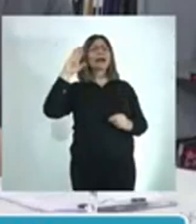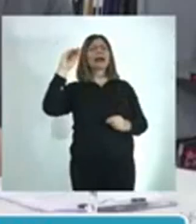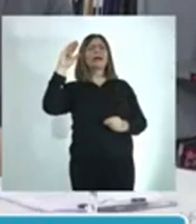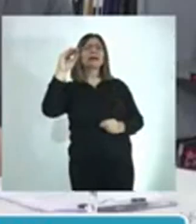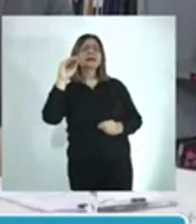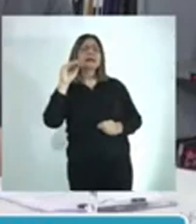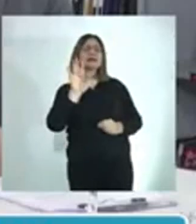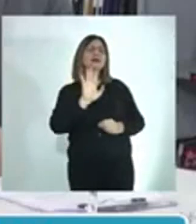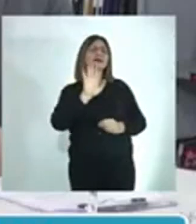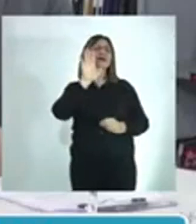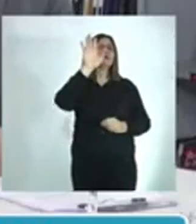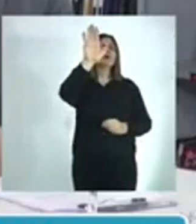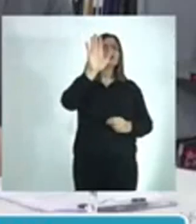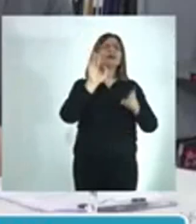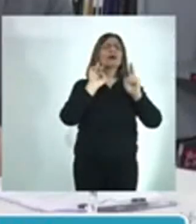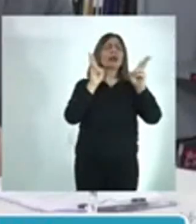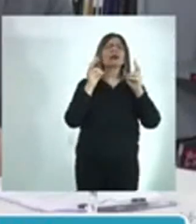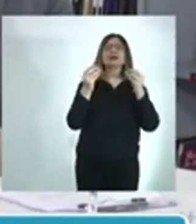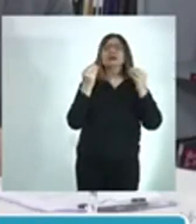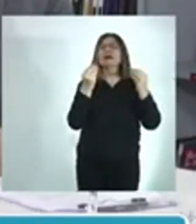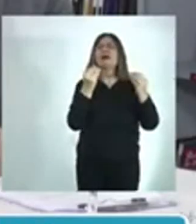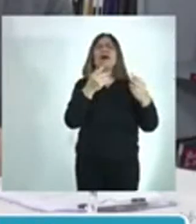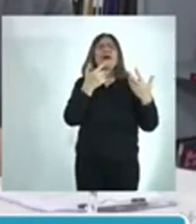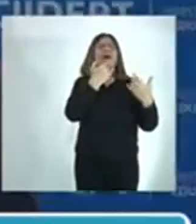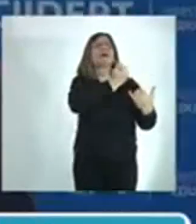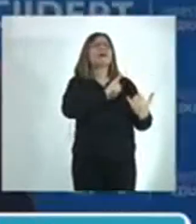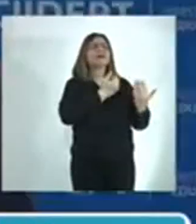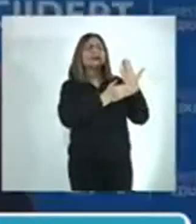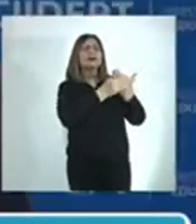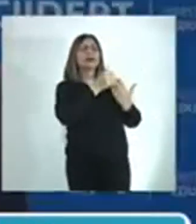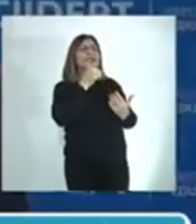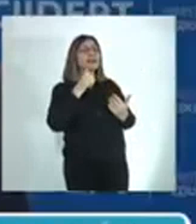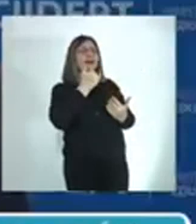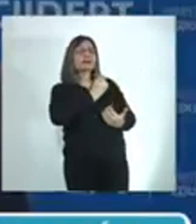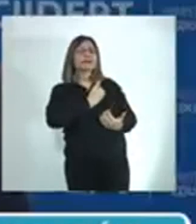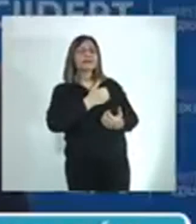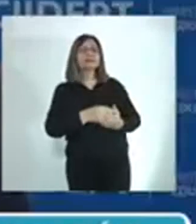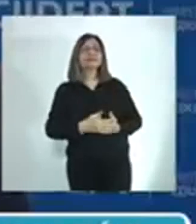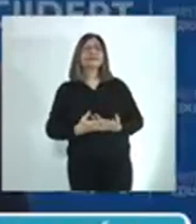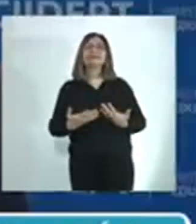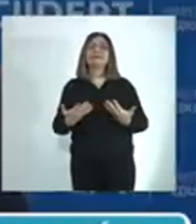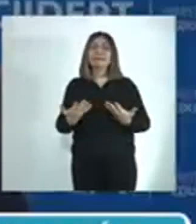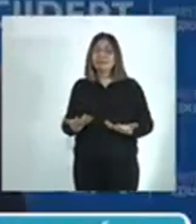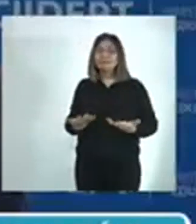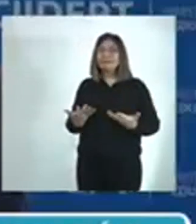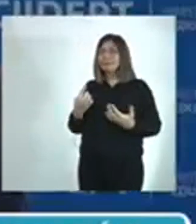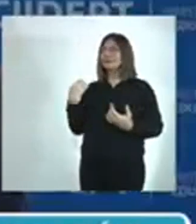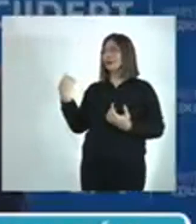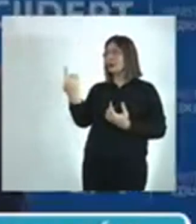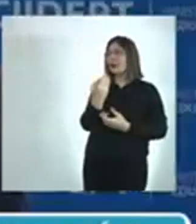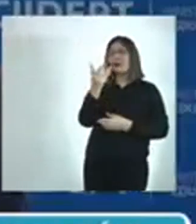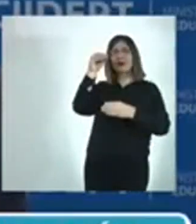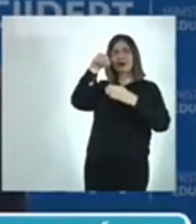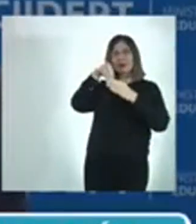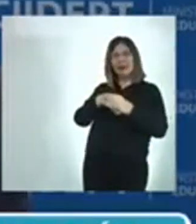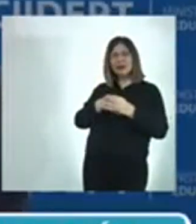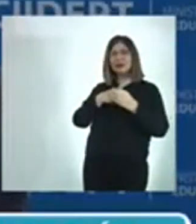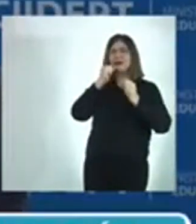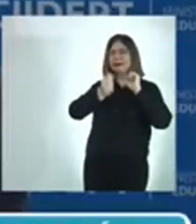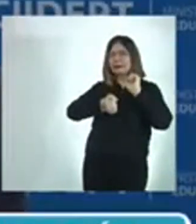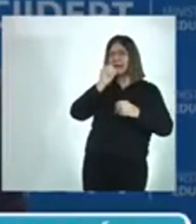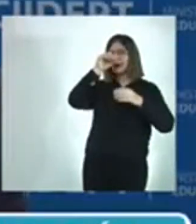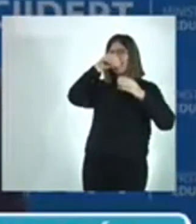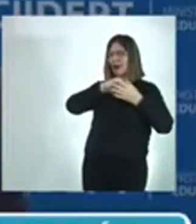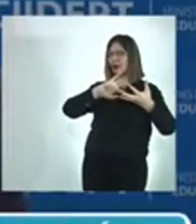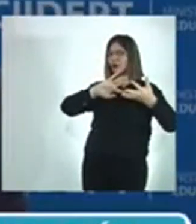usted, ministro? De aquí en adelante vamos a continuar. Bueno, profundizando las políticas públicas de educación como una